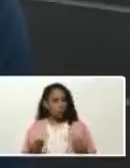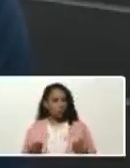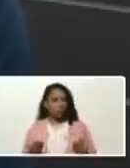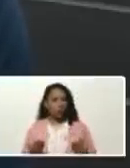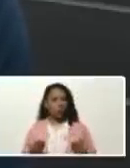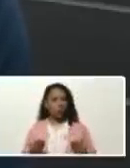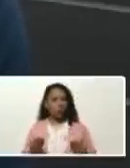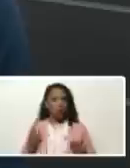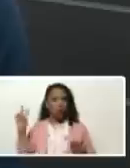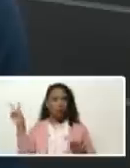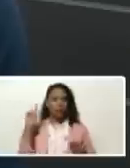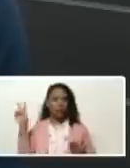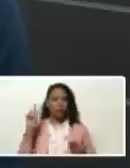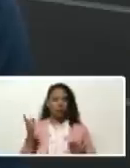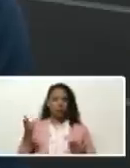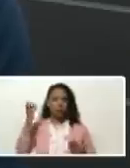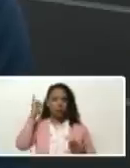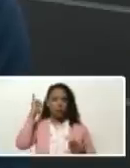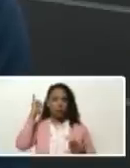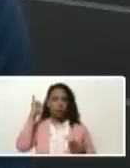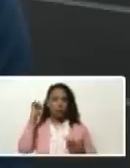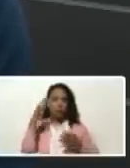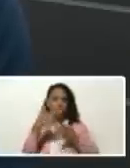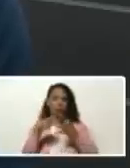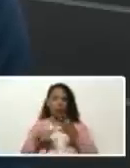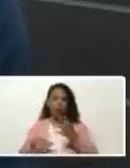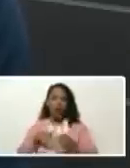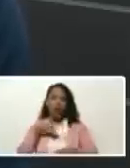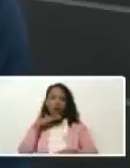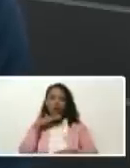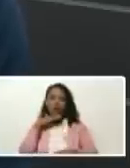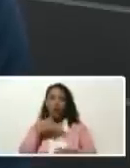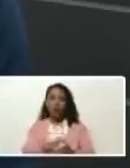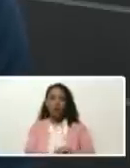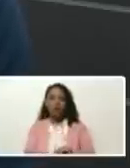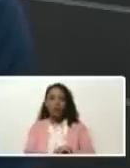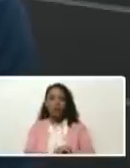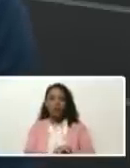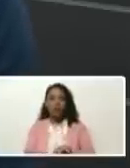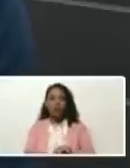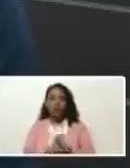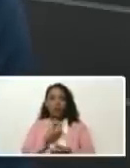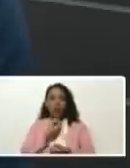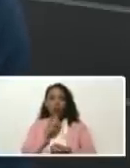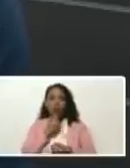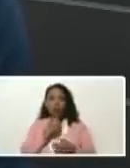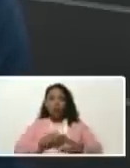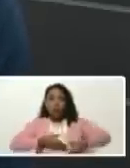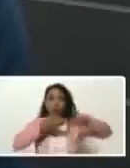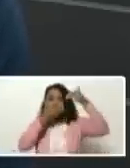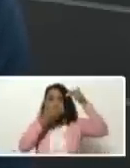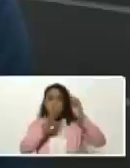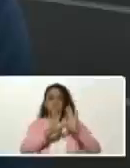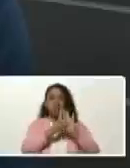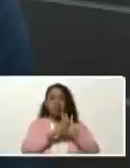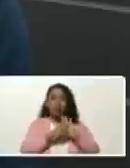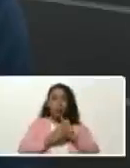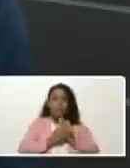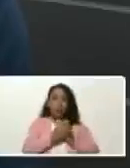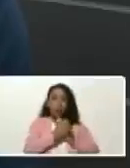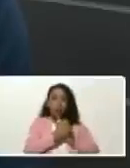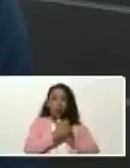Venezuela tiene recursos suficientes que están secuestrados que están ilegalmente bloqueados